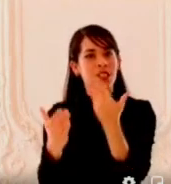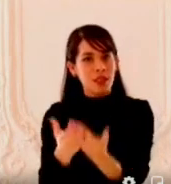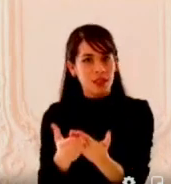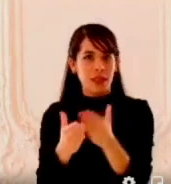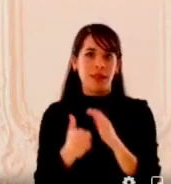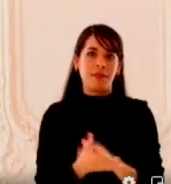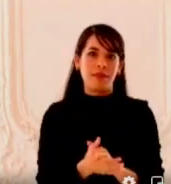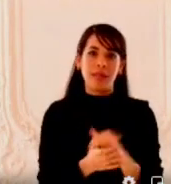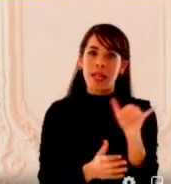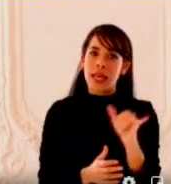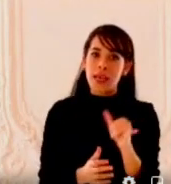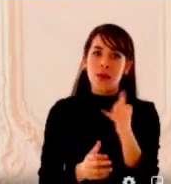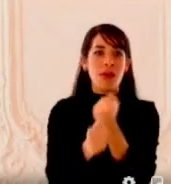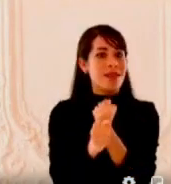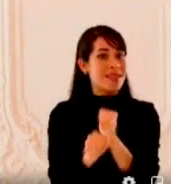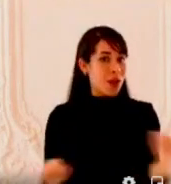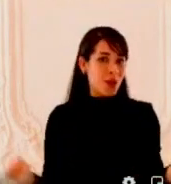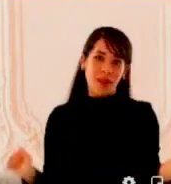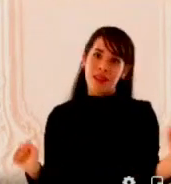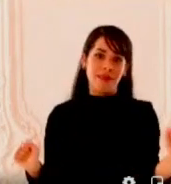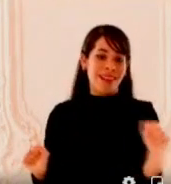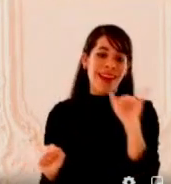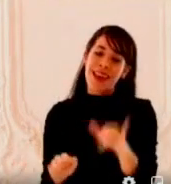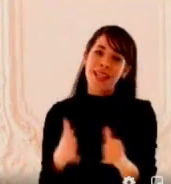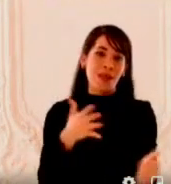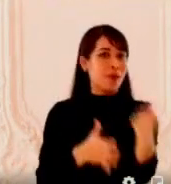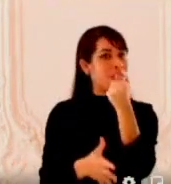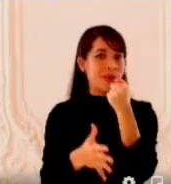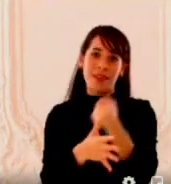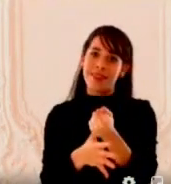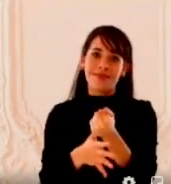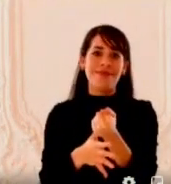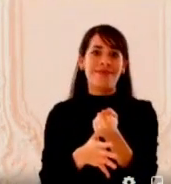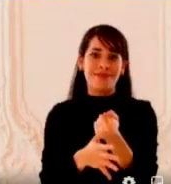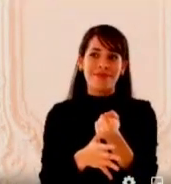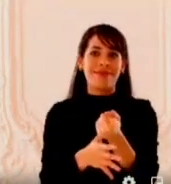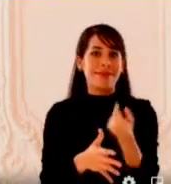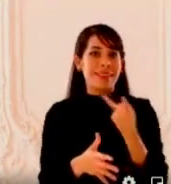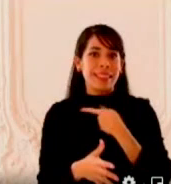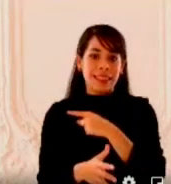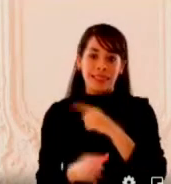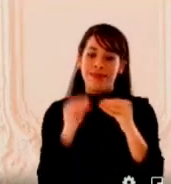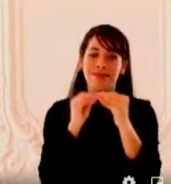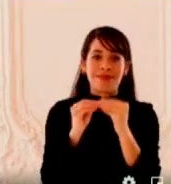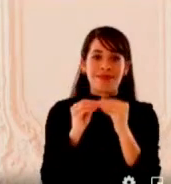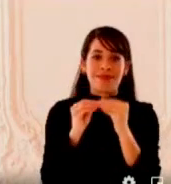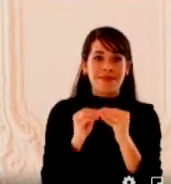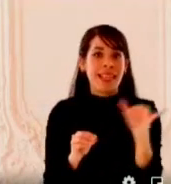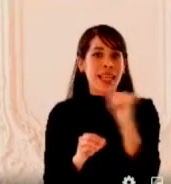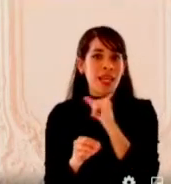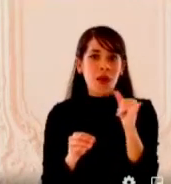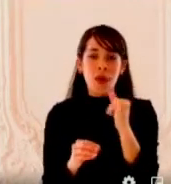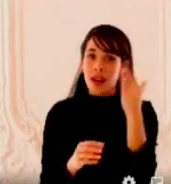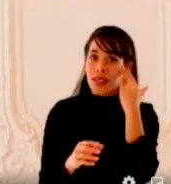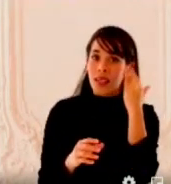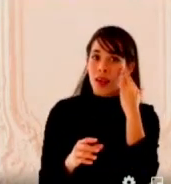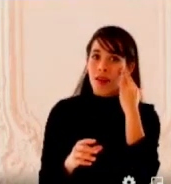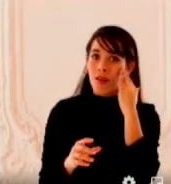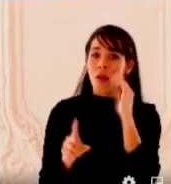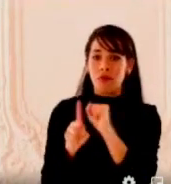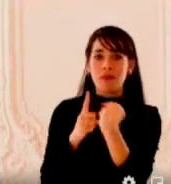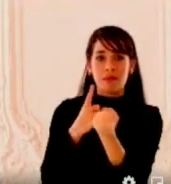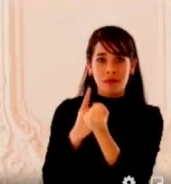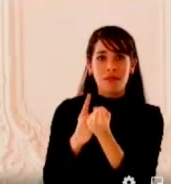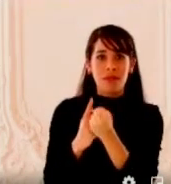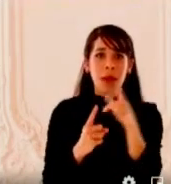de seguridad, eso es prioridad para instalar las medidas de seguridad, entonces lo que hacemos la obra permanente. Tuvimos la situación en la PR-111,